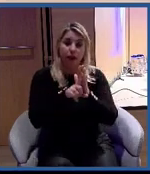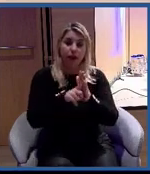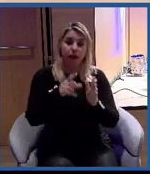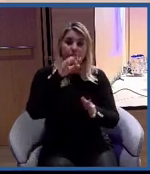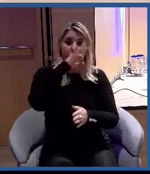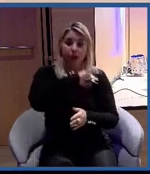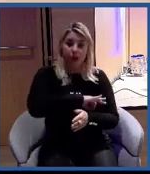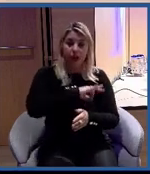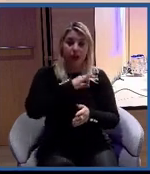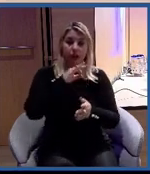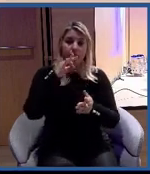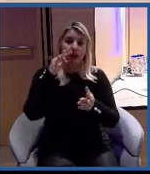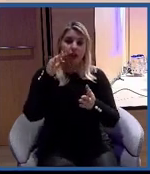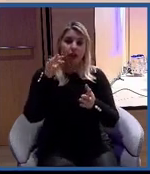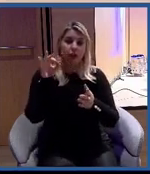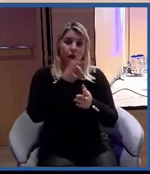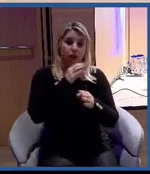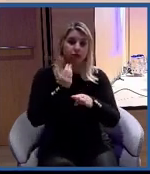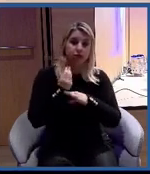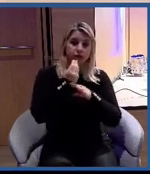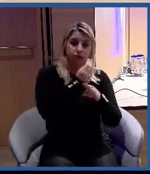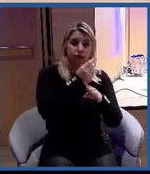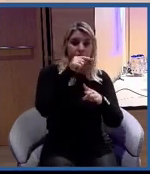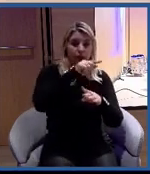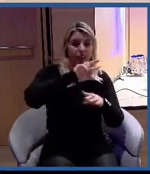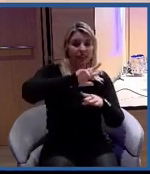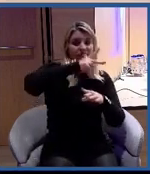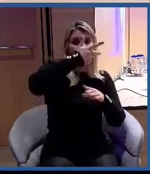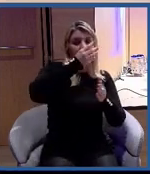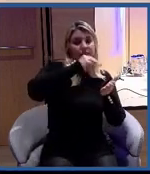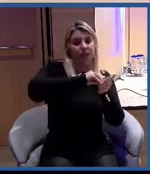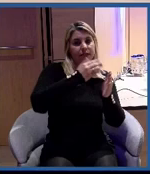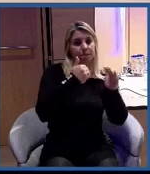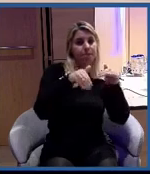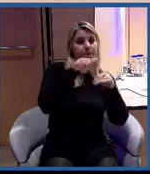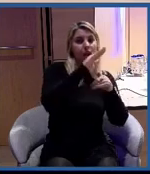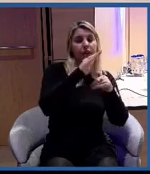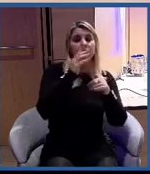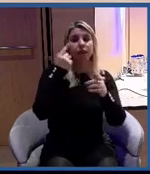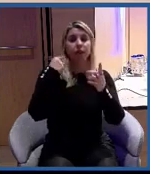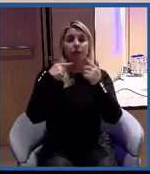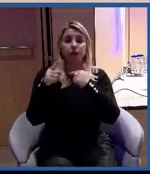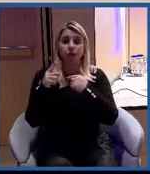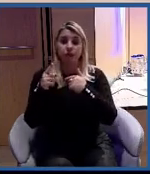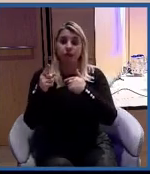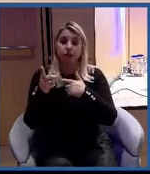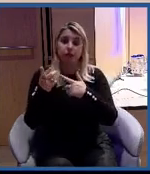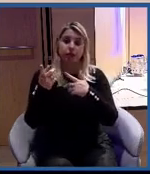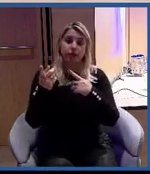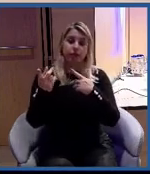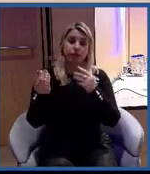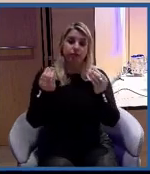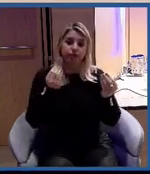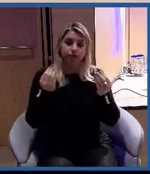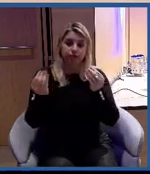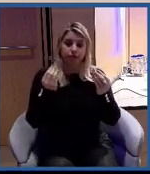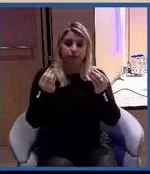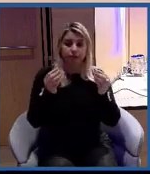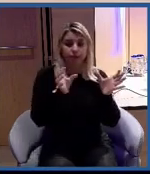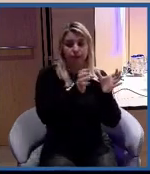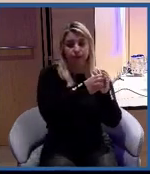diputado un alcalde lo puede triplicar legalmente Entonces cuál es interés que migran de un grupo